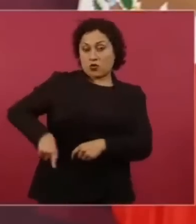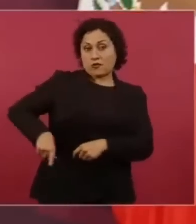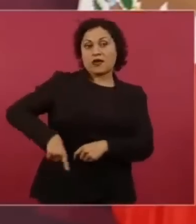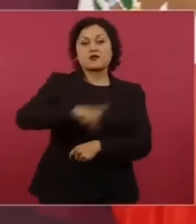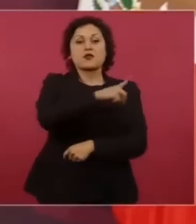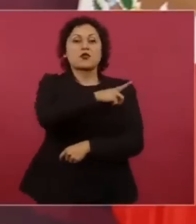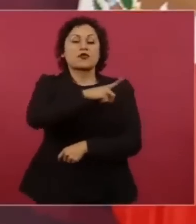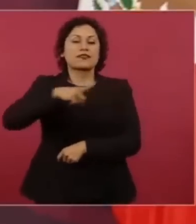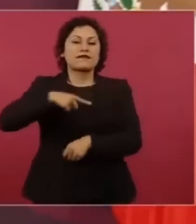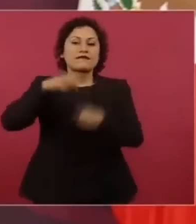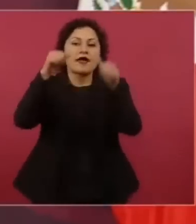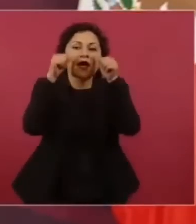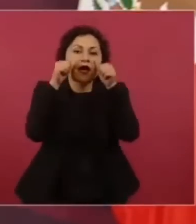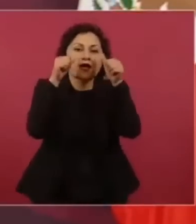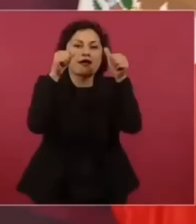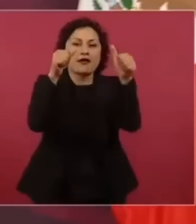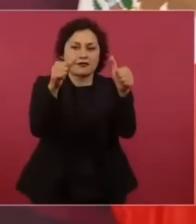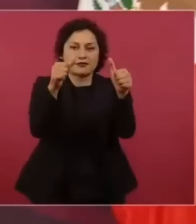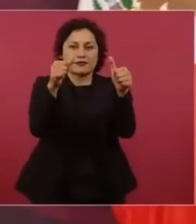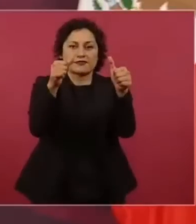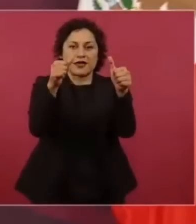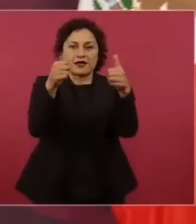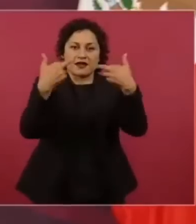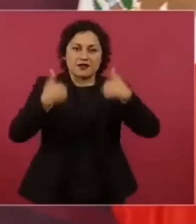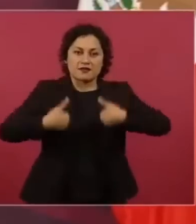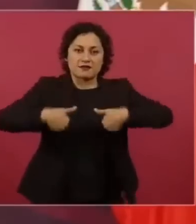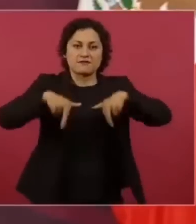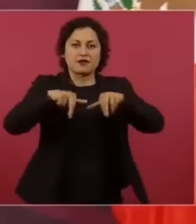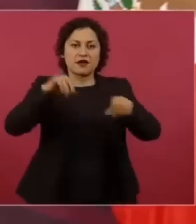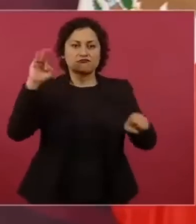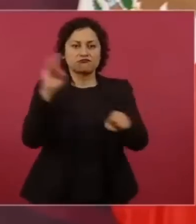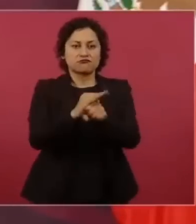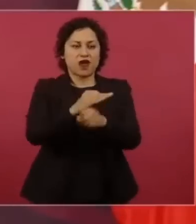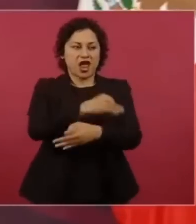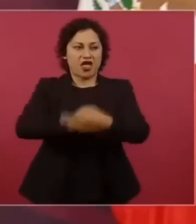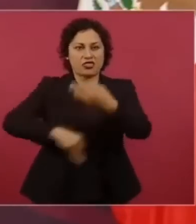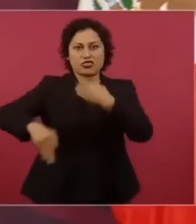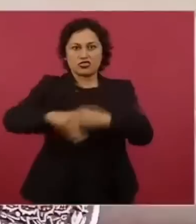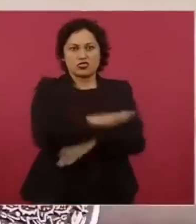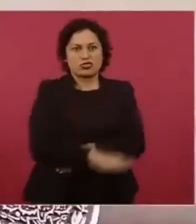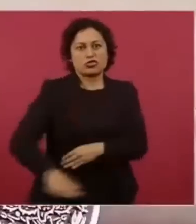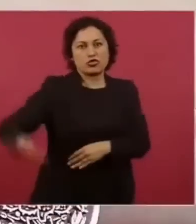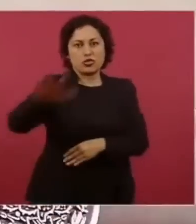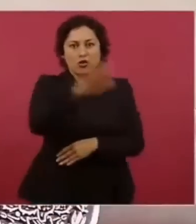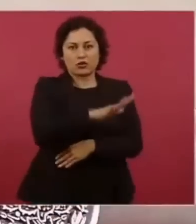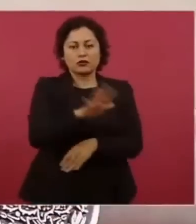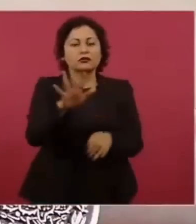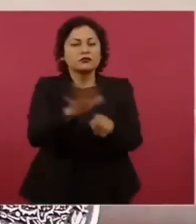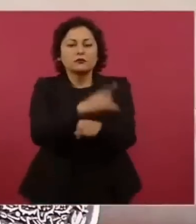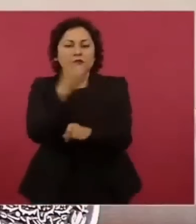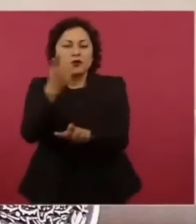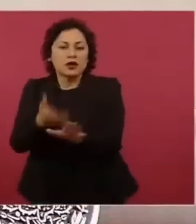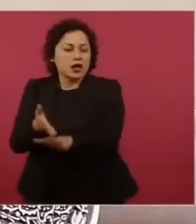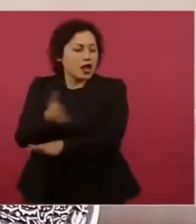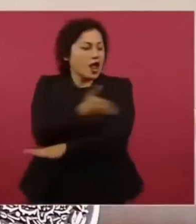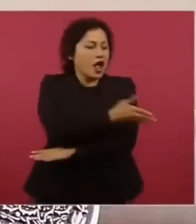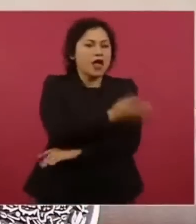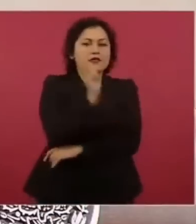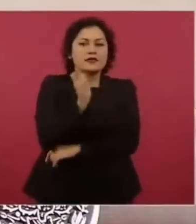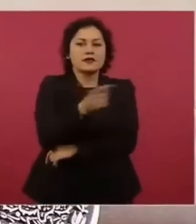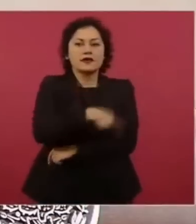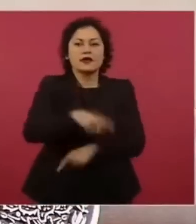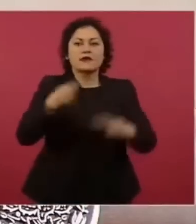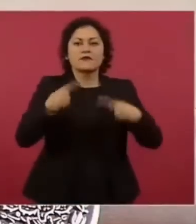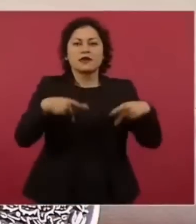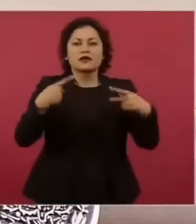que los que mandaban eran los de arriba, el pueblo no existía, al pueblo nada más se le